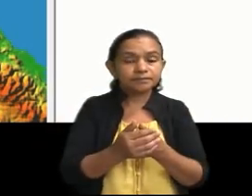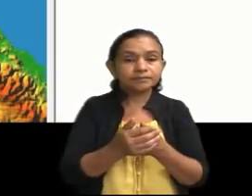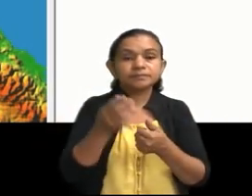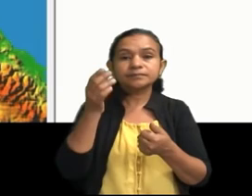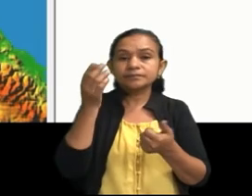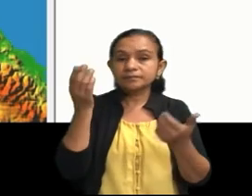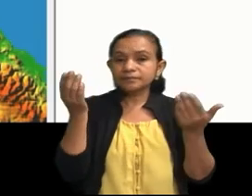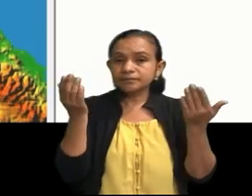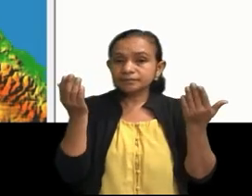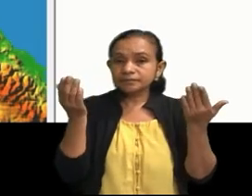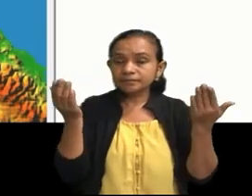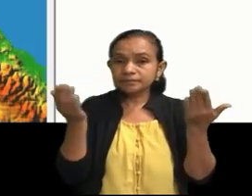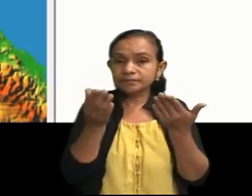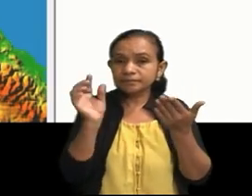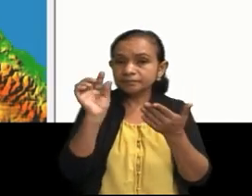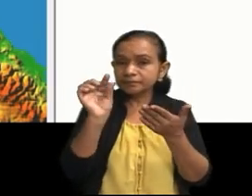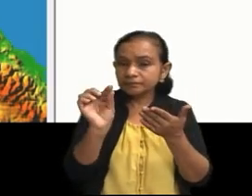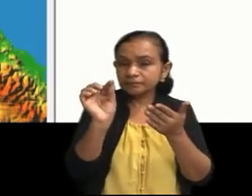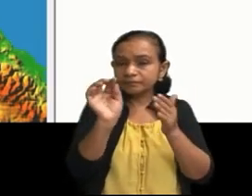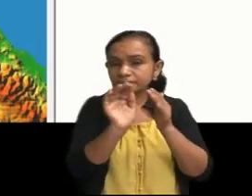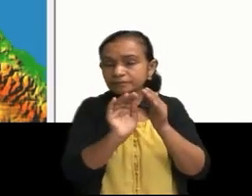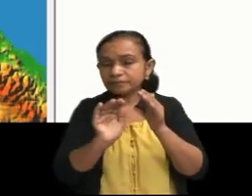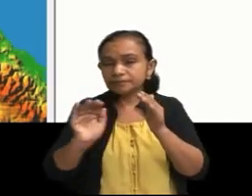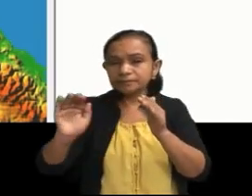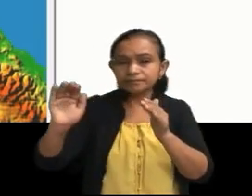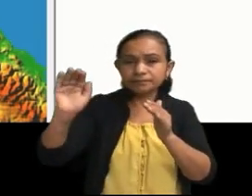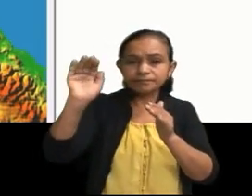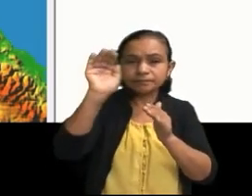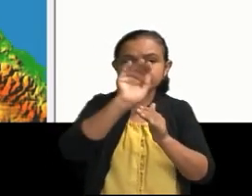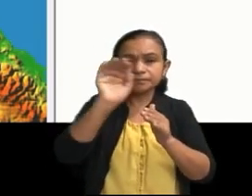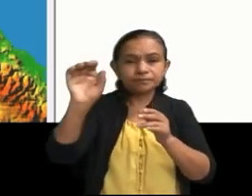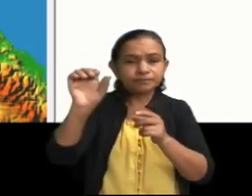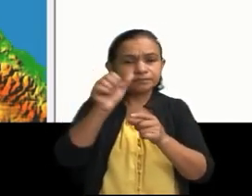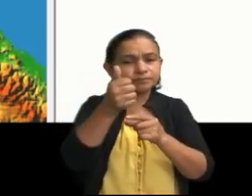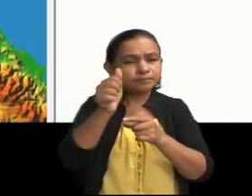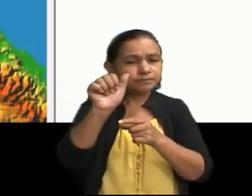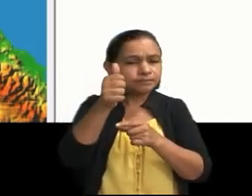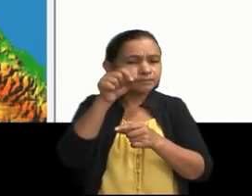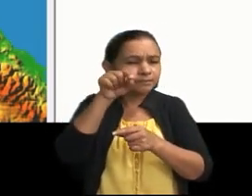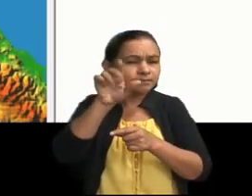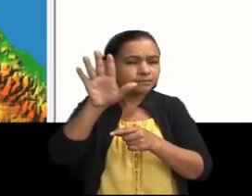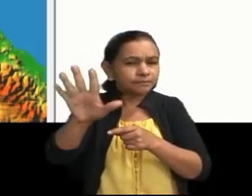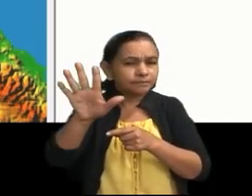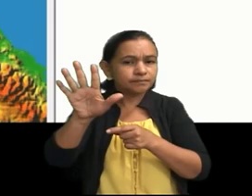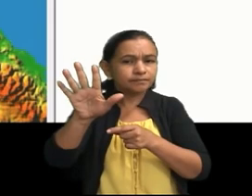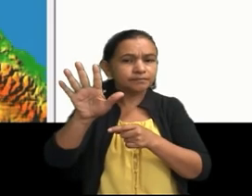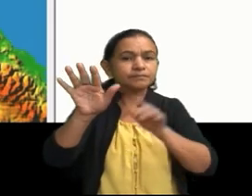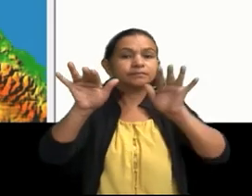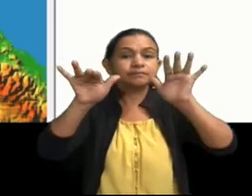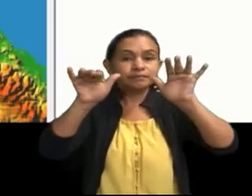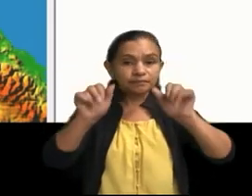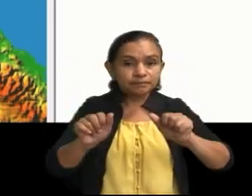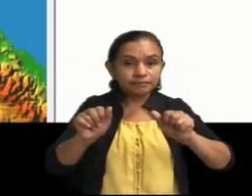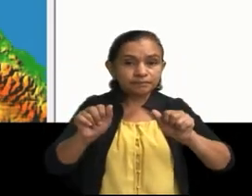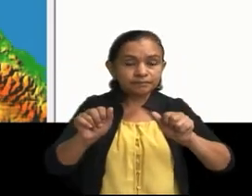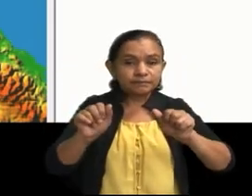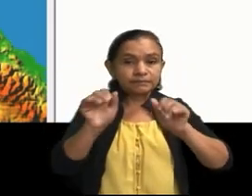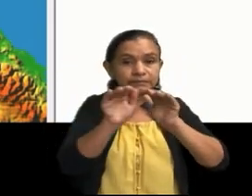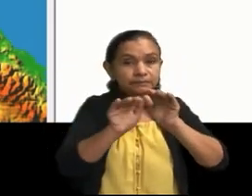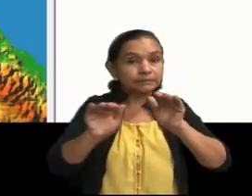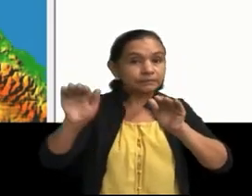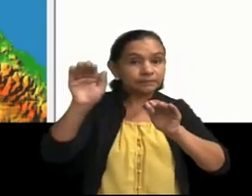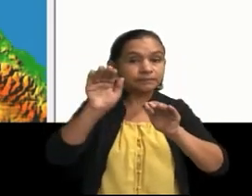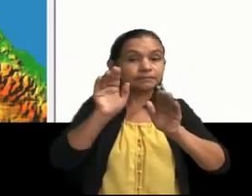sismo un poco más grande, magnitud 6, 6.5, ya dar una información a